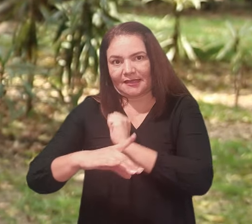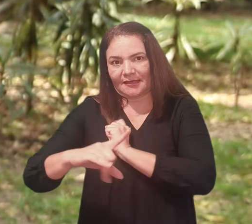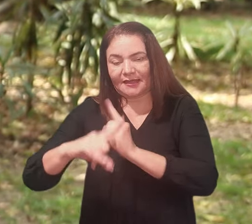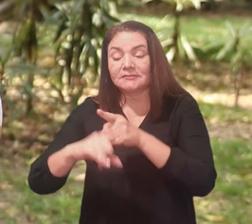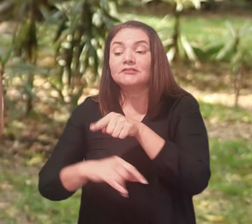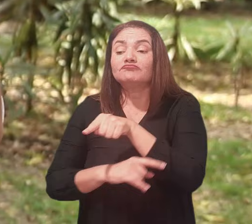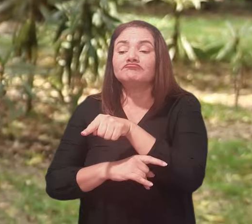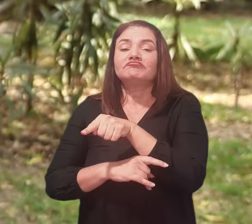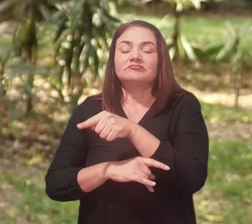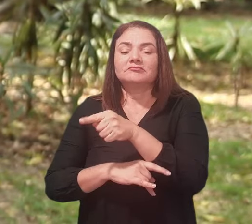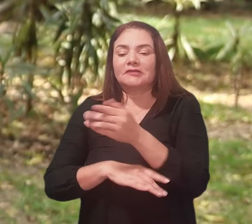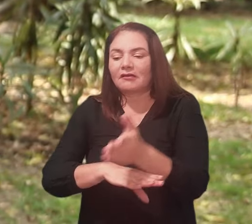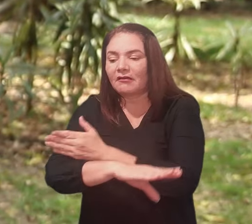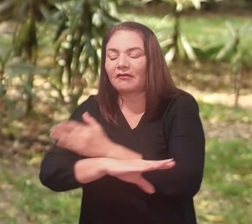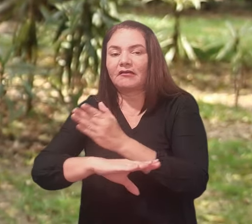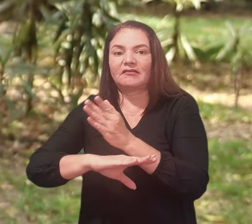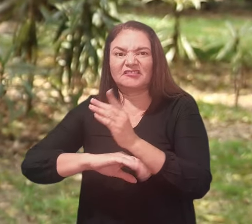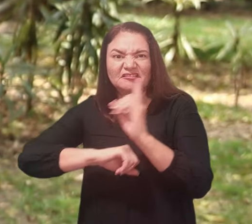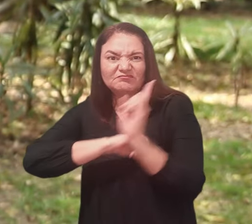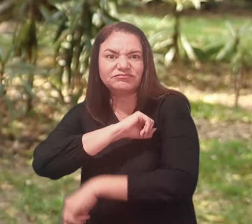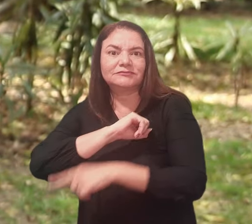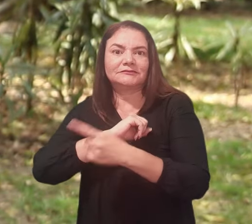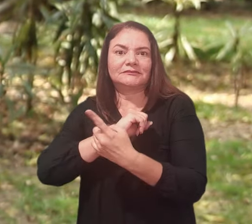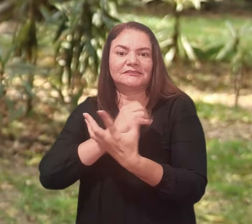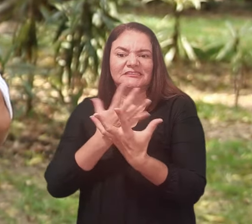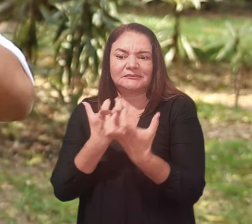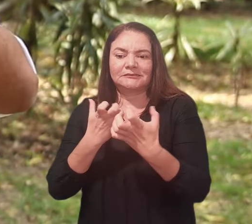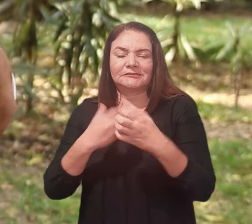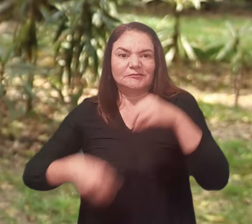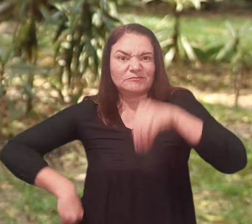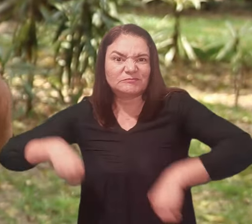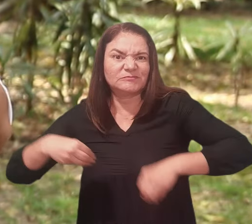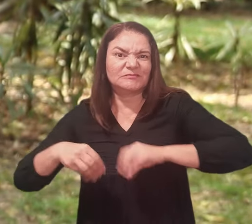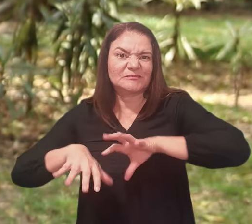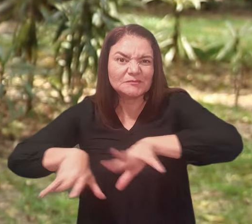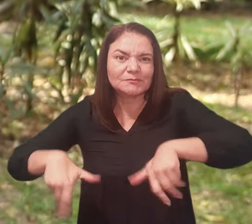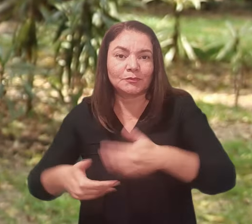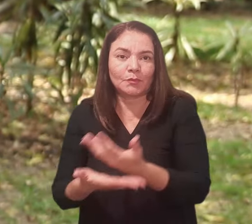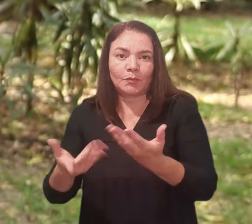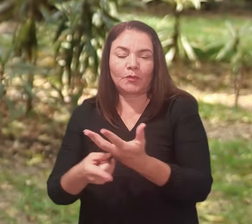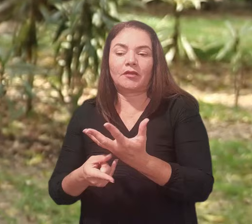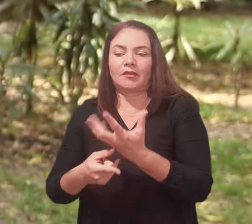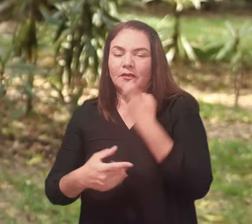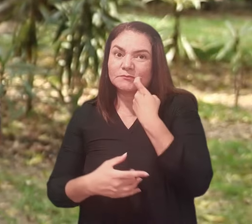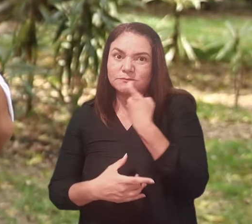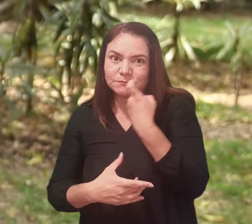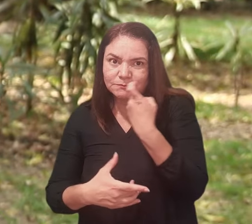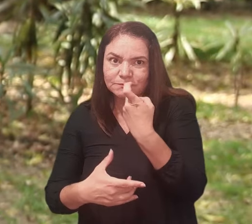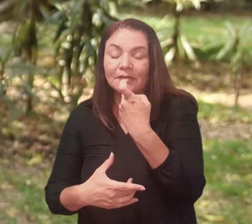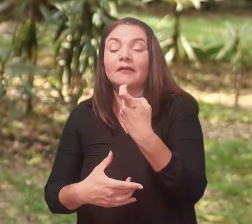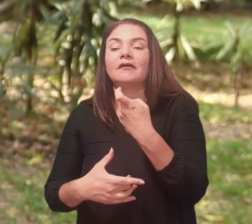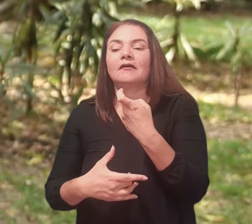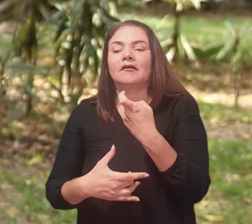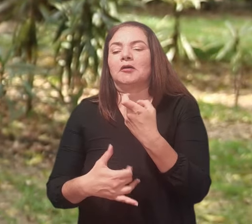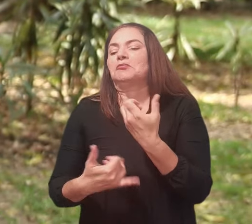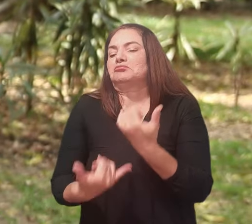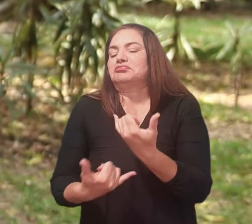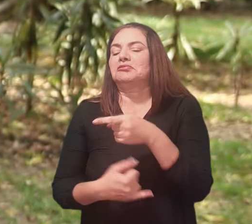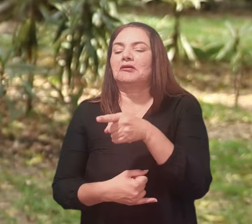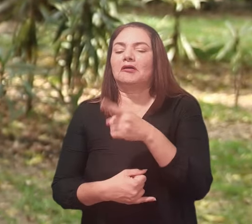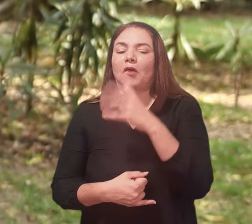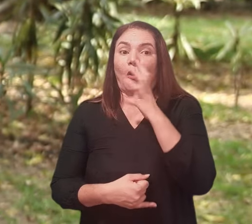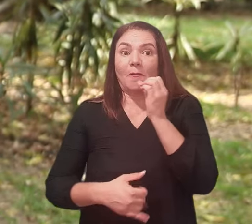comunes o de corrupción y de malversación de fondos ante la justicia de Ecuador Qué sucede o cuál es la problemática